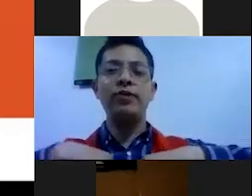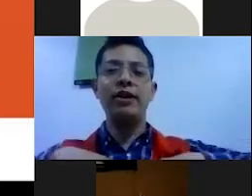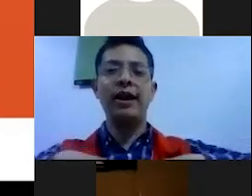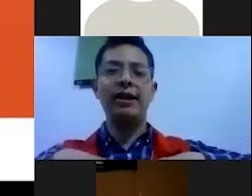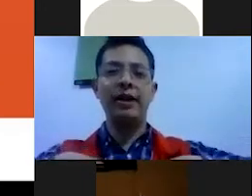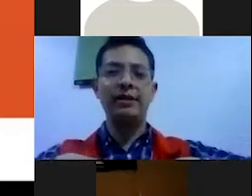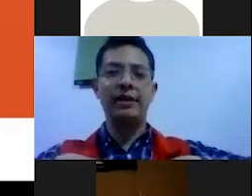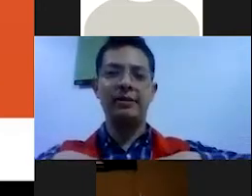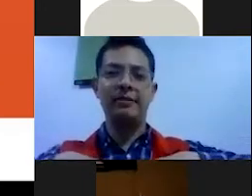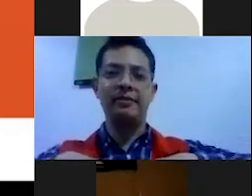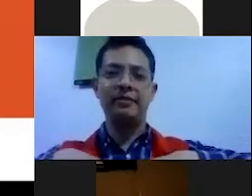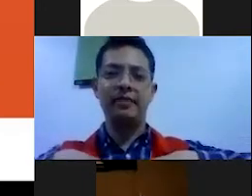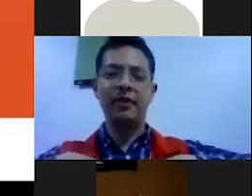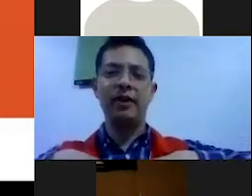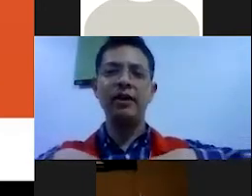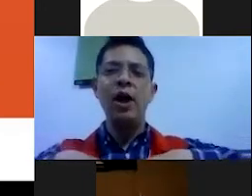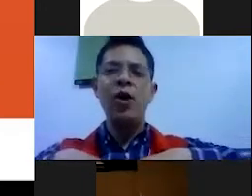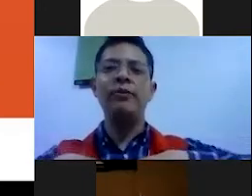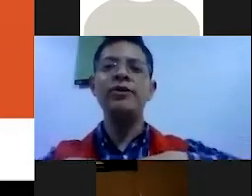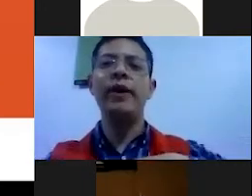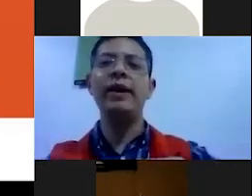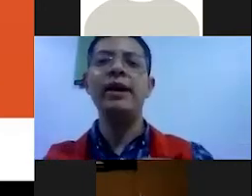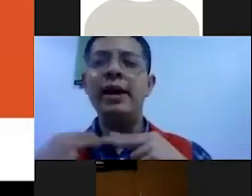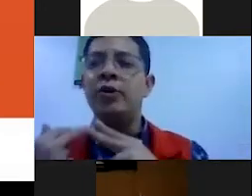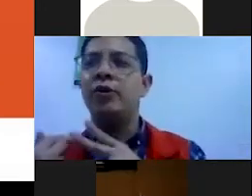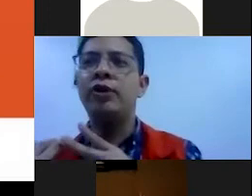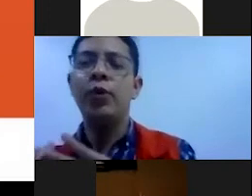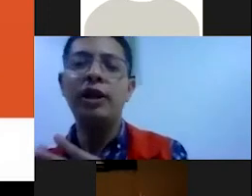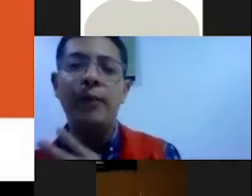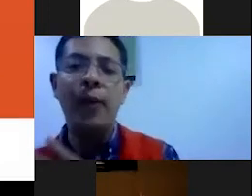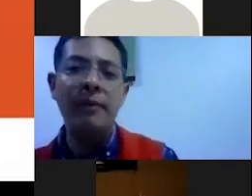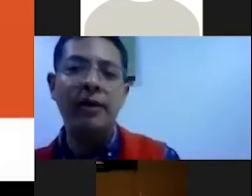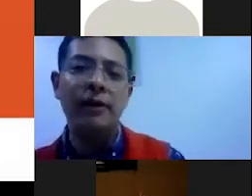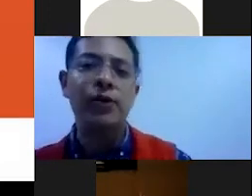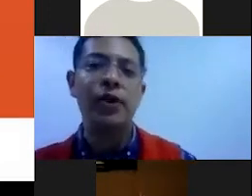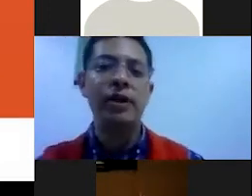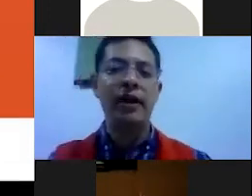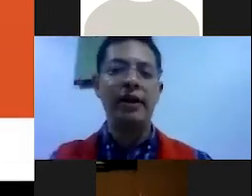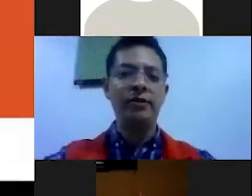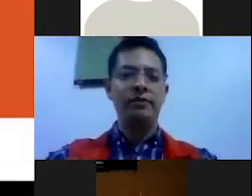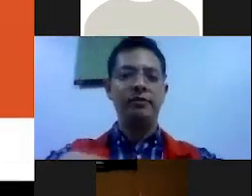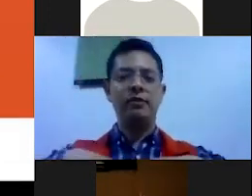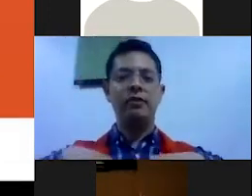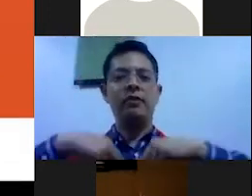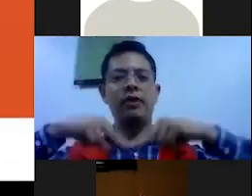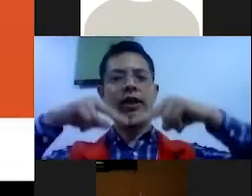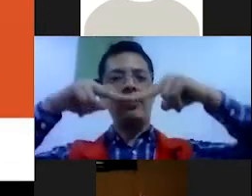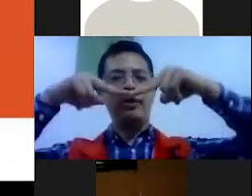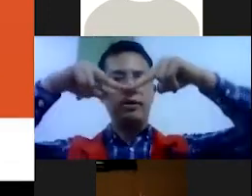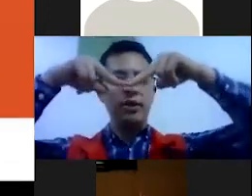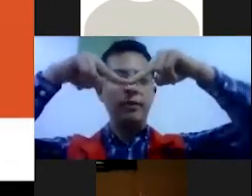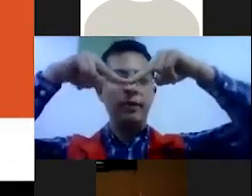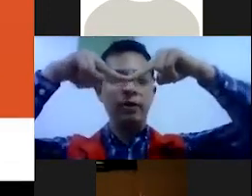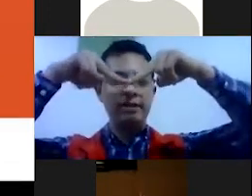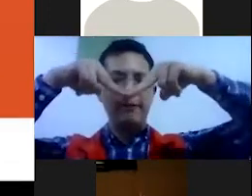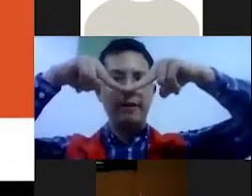es hundir la caja torácica. ¿Ok? Lo que busco es sustituir temporalmente las funciones del corazón.